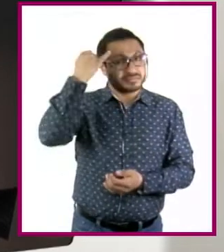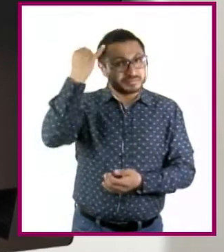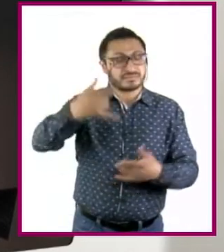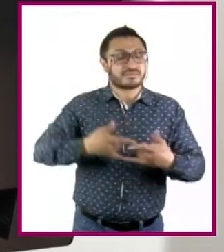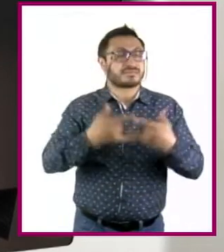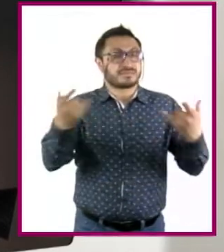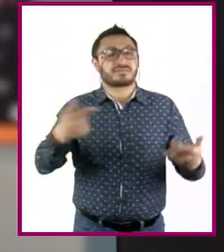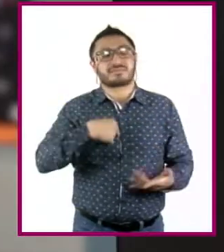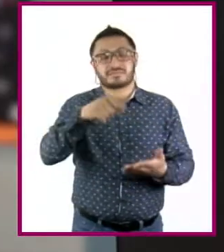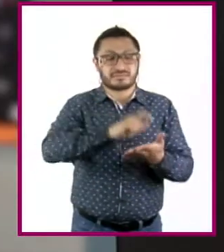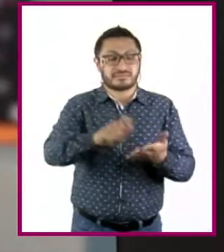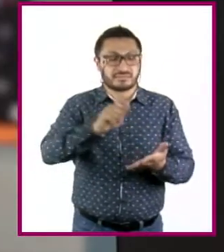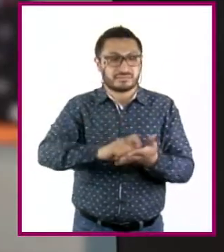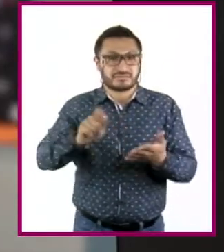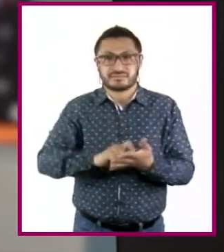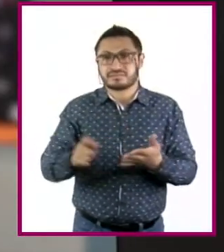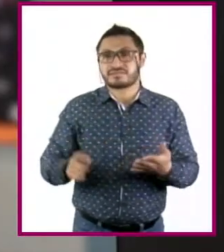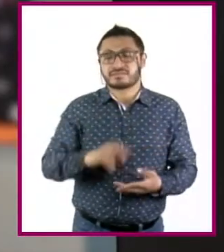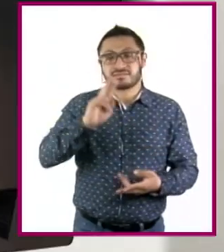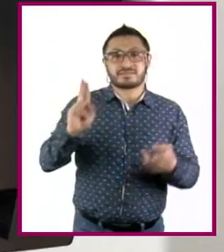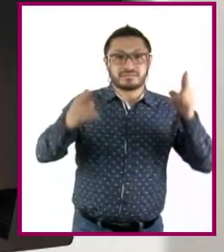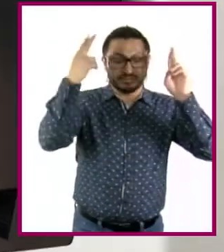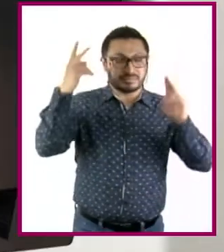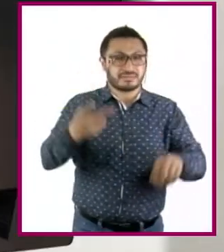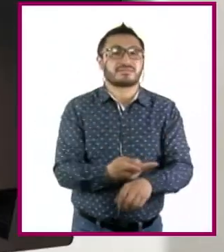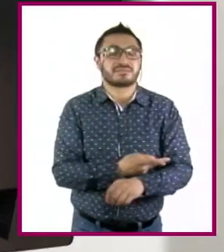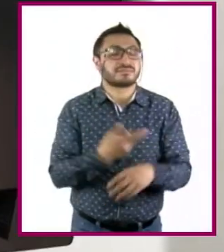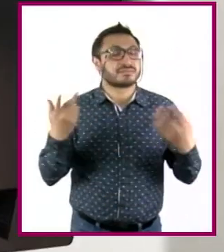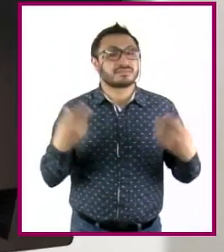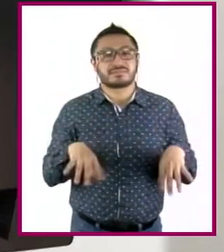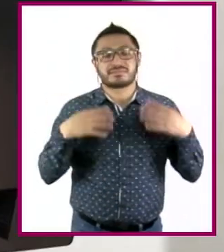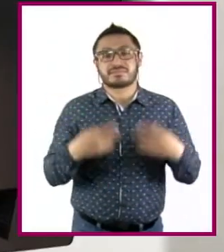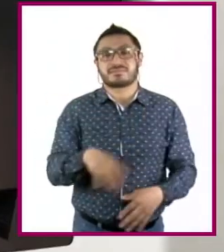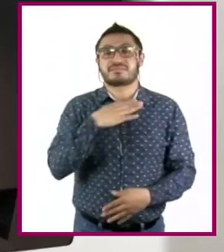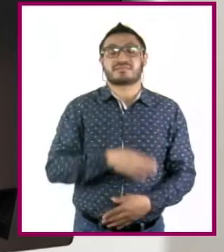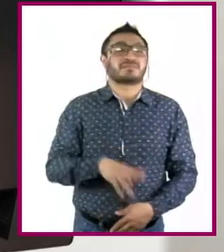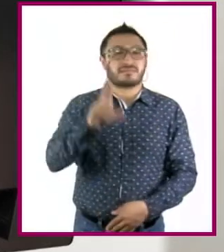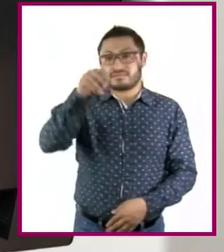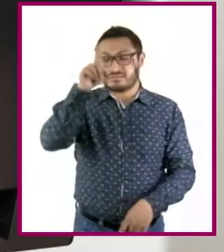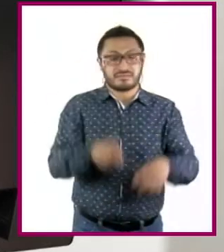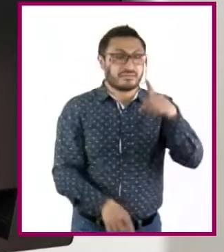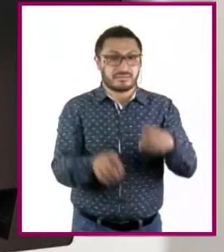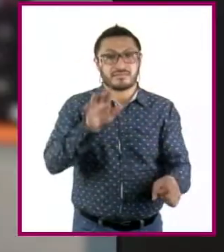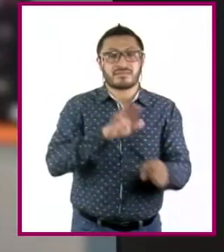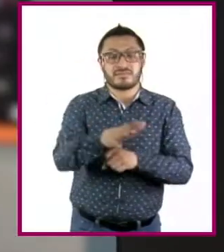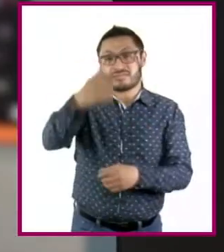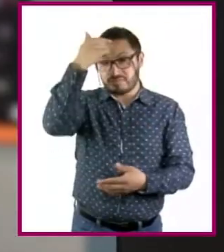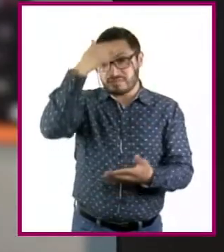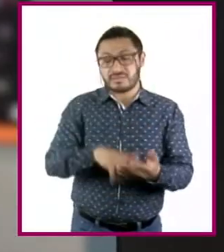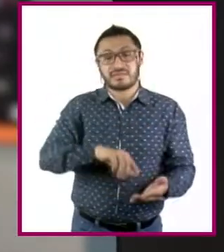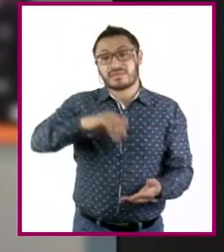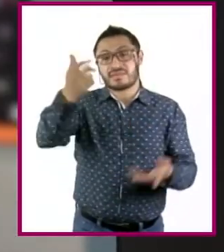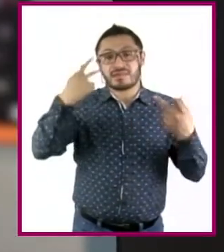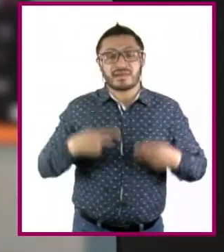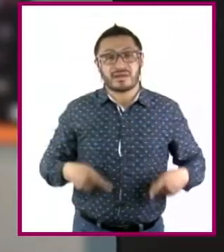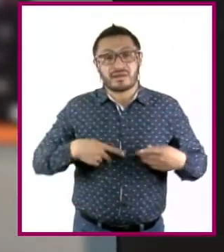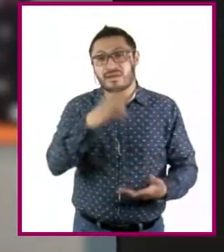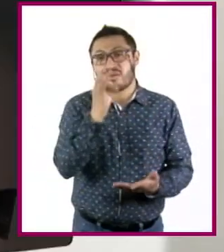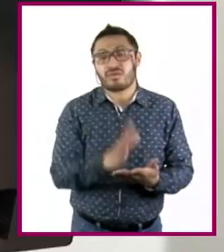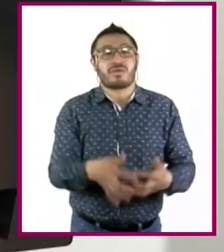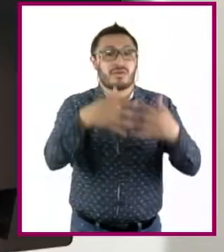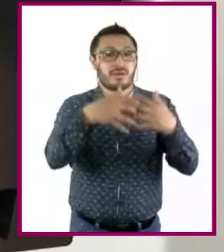que estoy escribiendo. En el universo en el que ocurre, la justicia no depende de lo que quiera otra persona, sino de estas máquinas